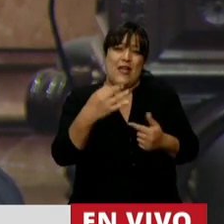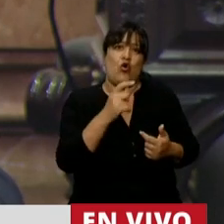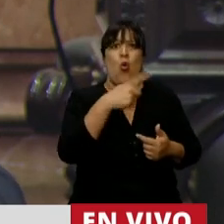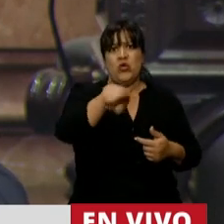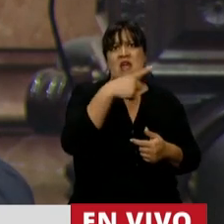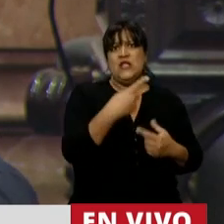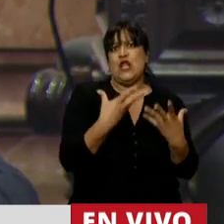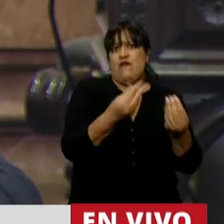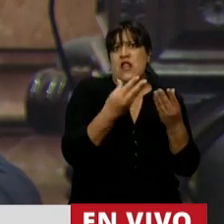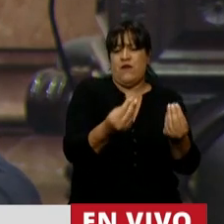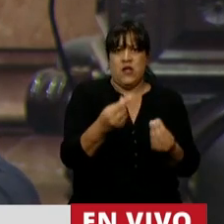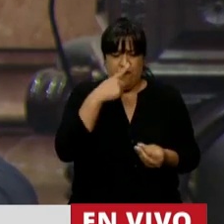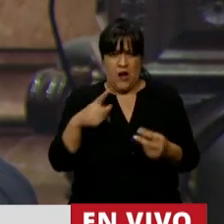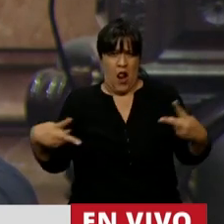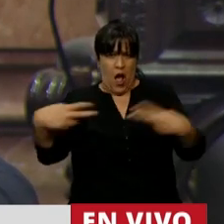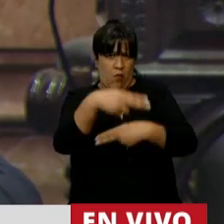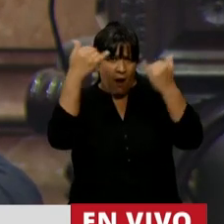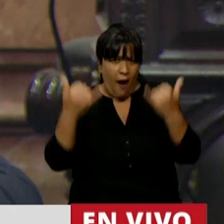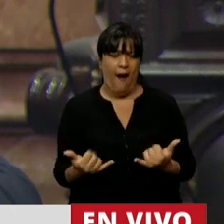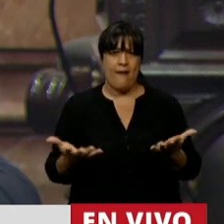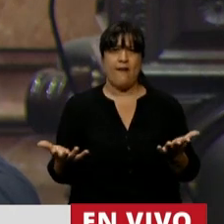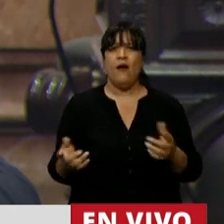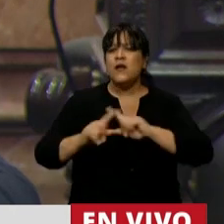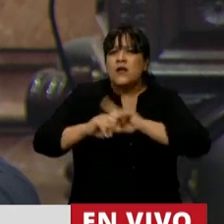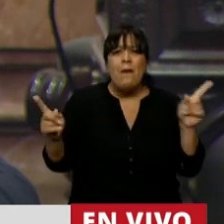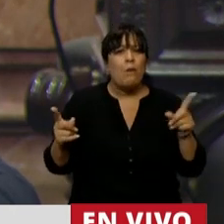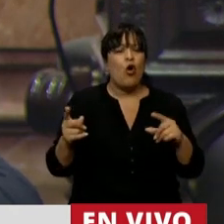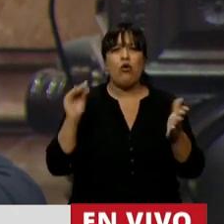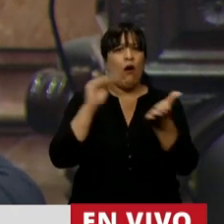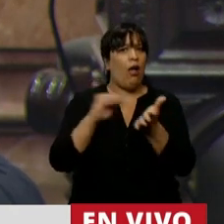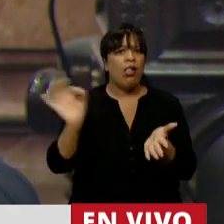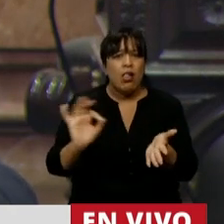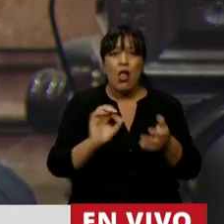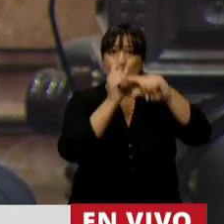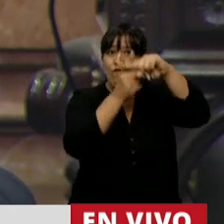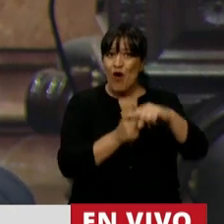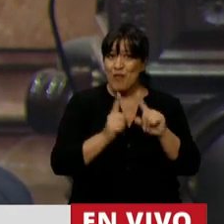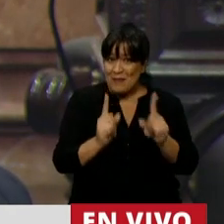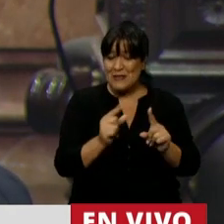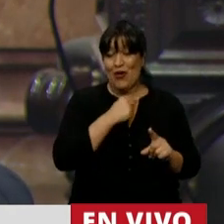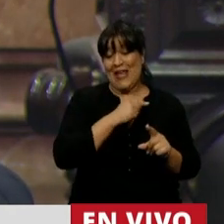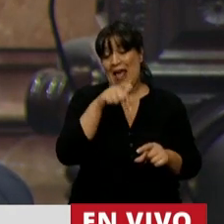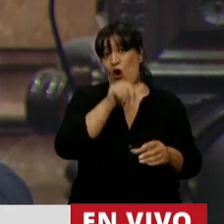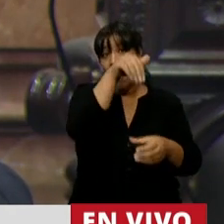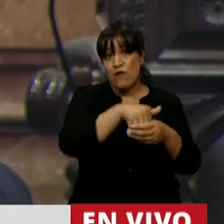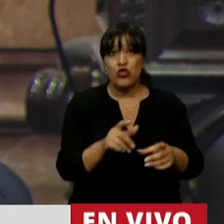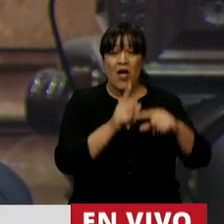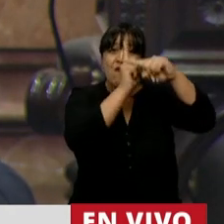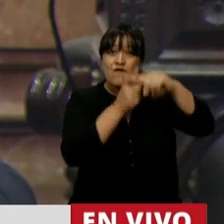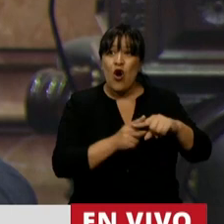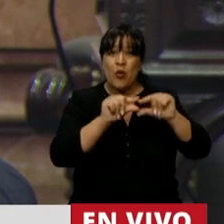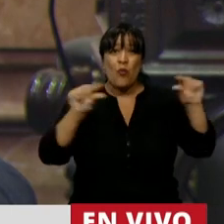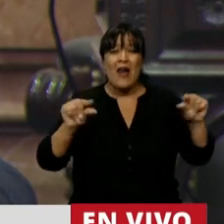defender. Y también no están poniendo en esta fórmula que quieren votar ningún